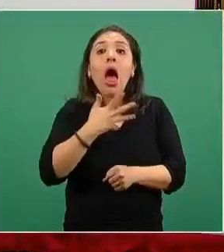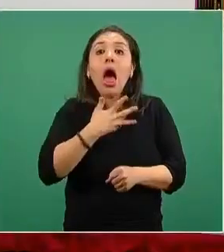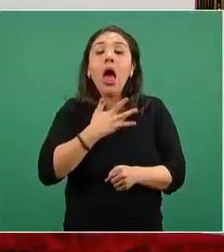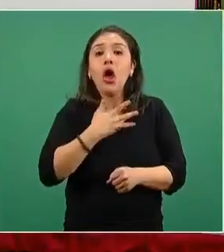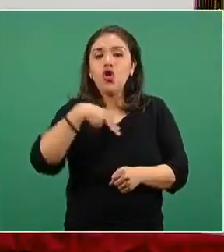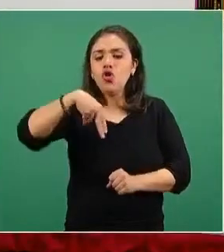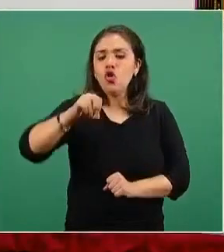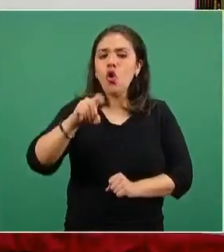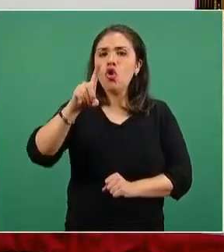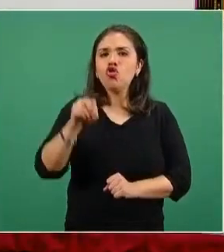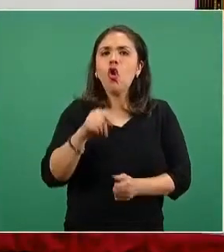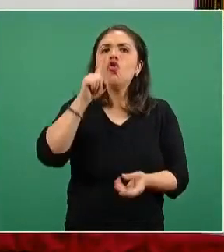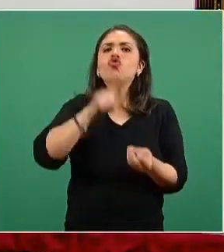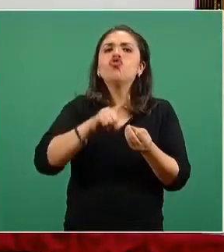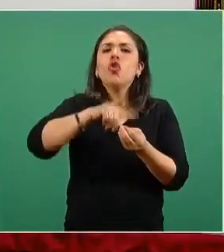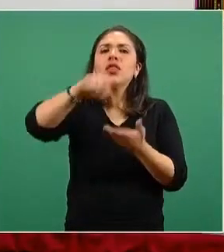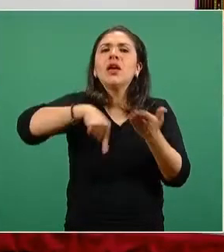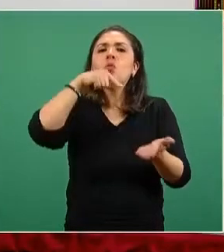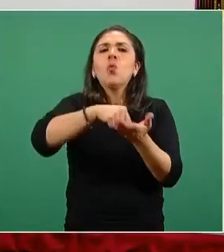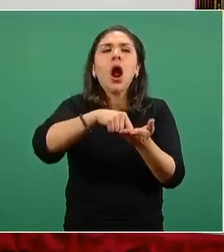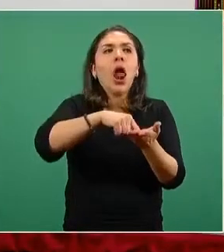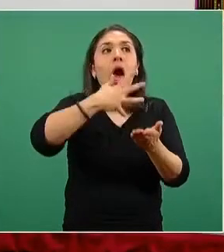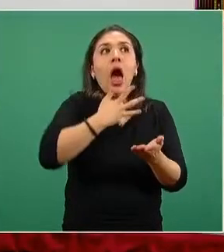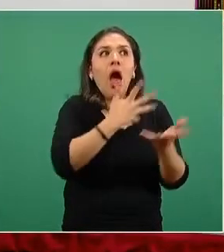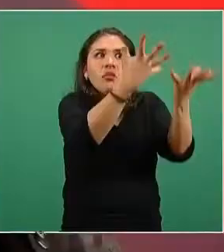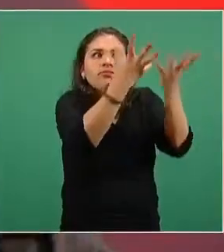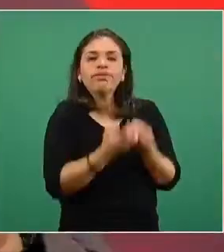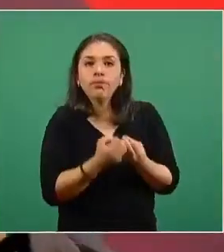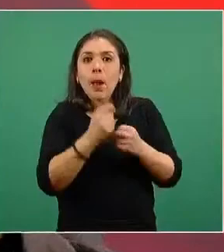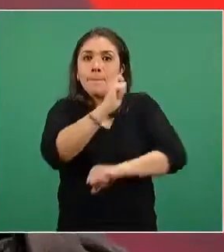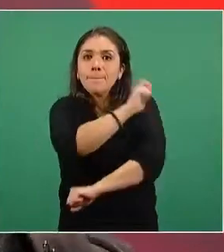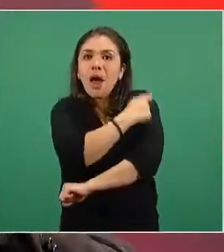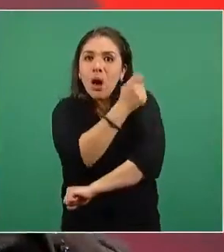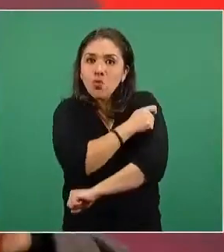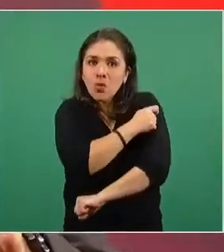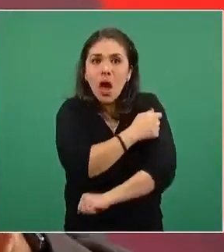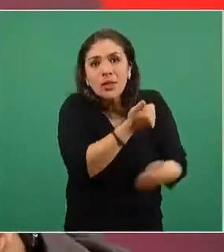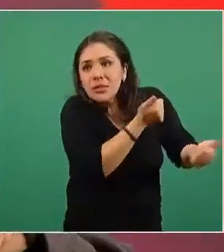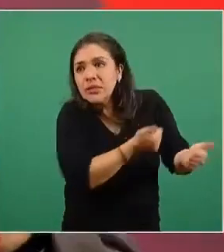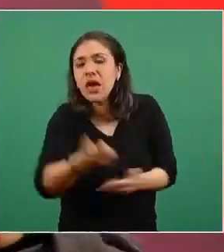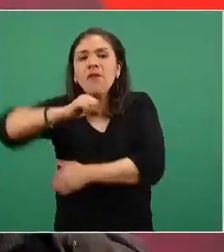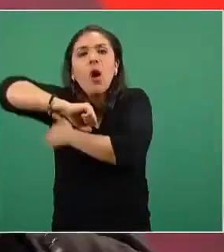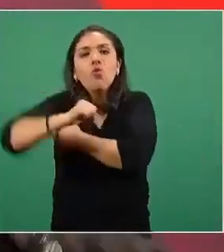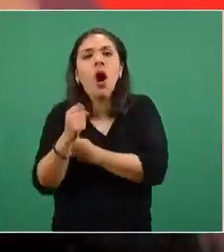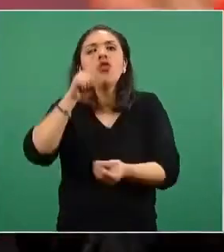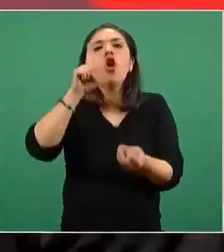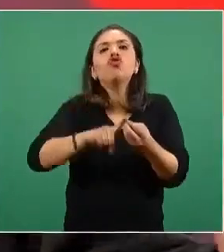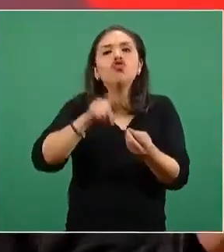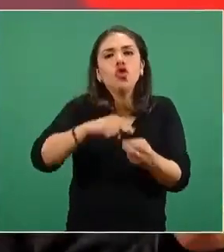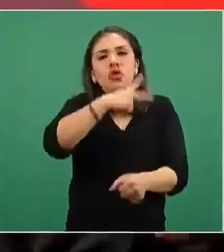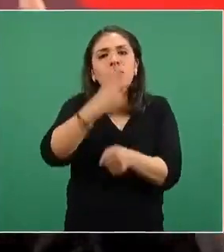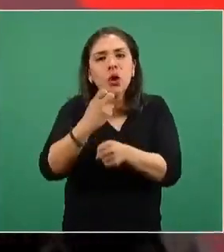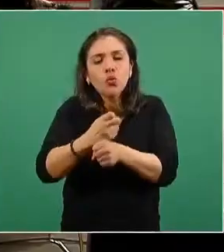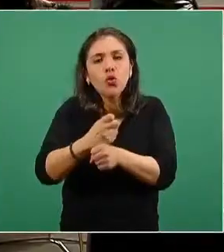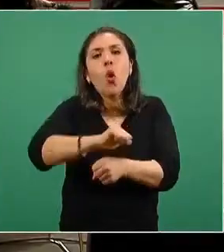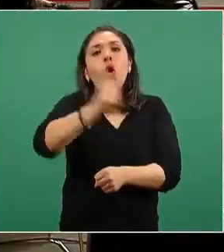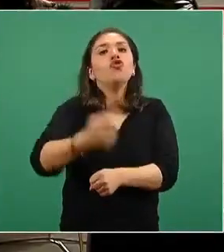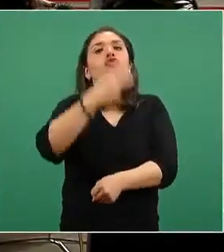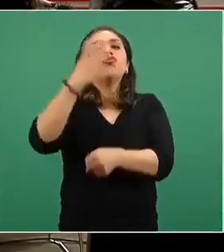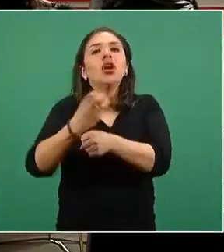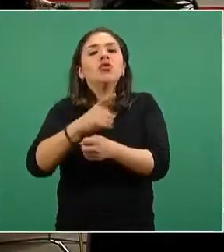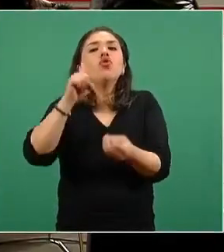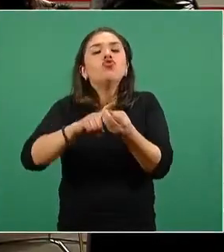los nodos primarios de recepción de la vacuna, los nodos secundarios de almacenamiento intermedio, los nodos terciarios